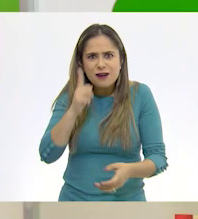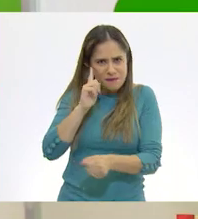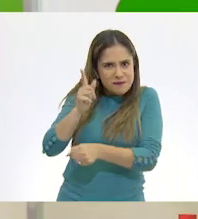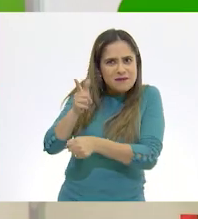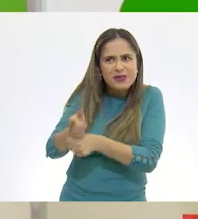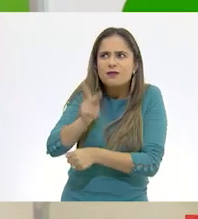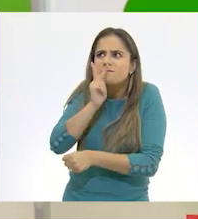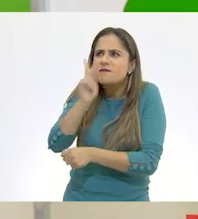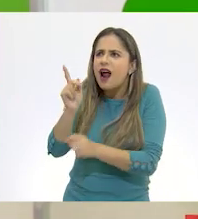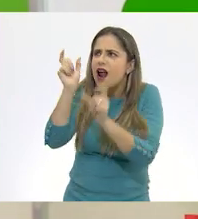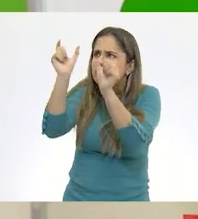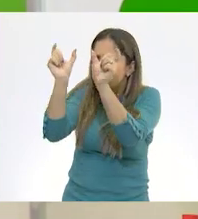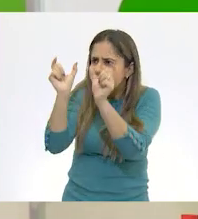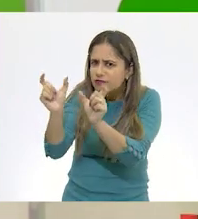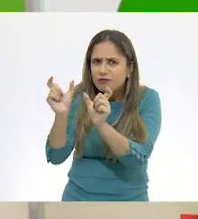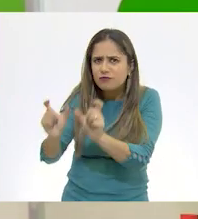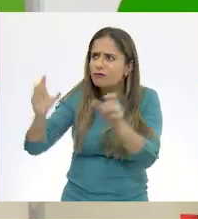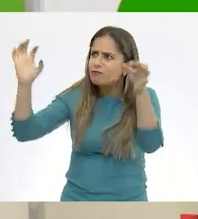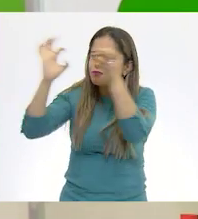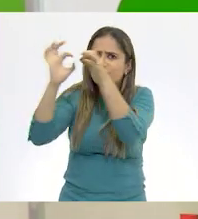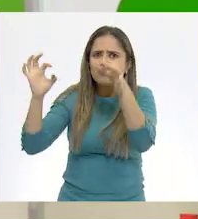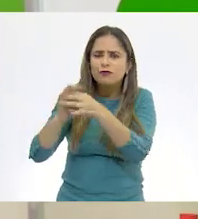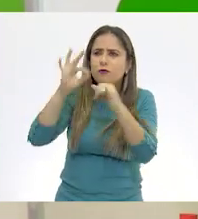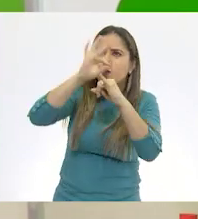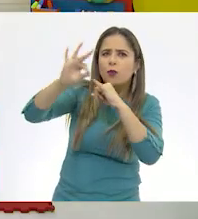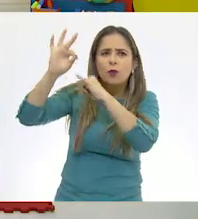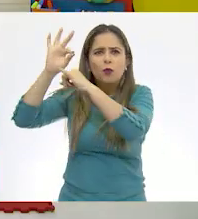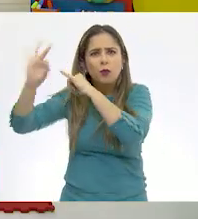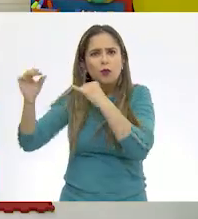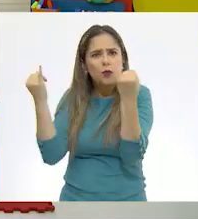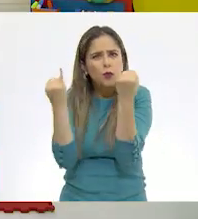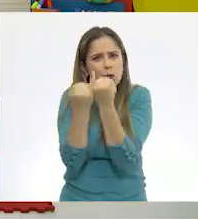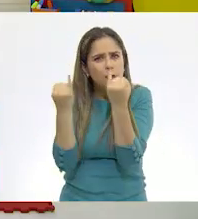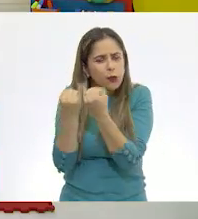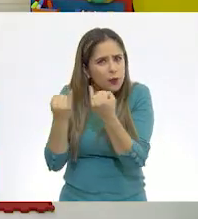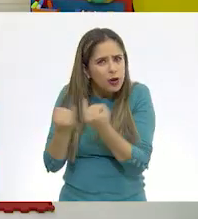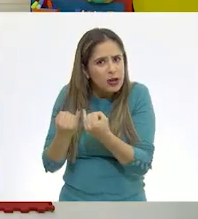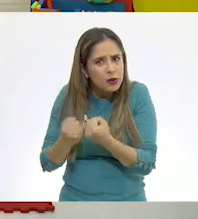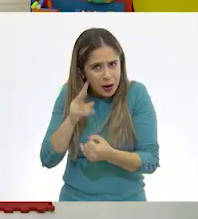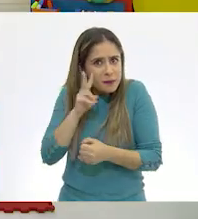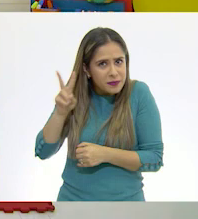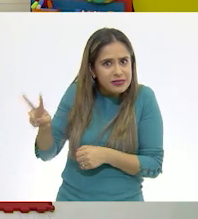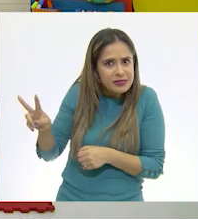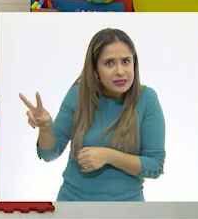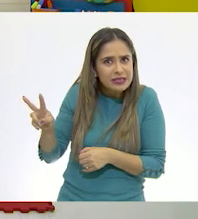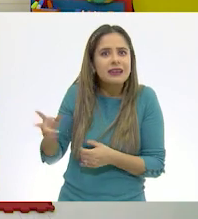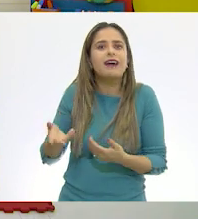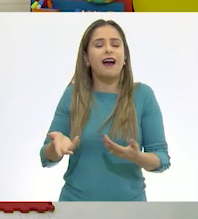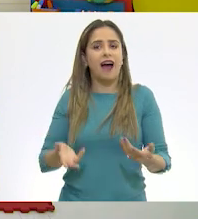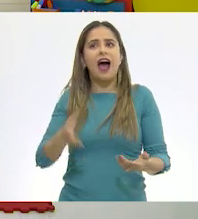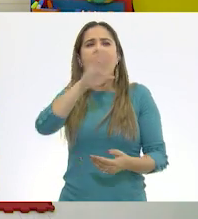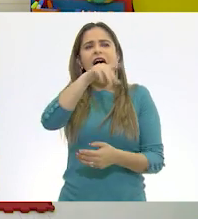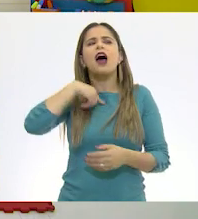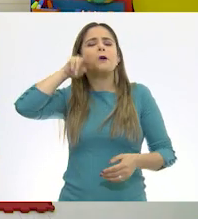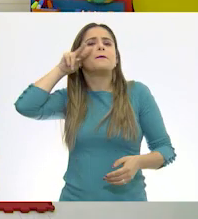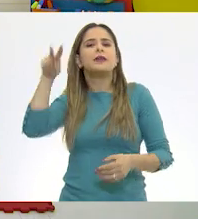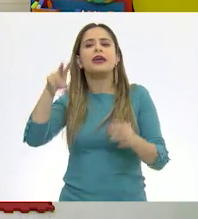¿De las palabras que suenan igual en la parte final? ¡Sí! Yo identifiqué que la canción